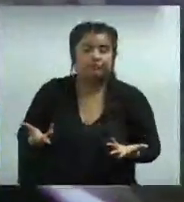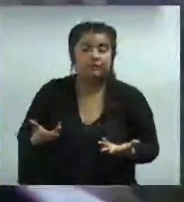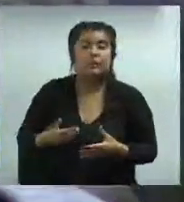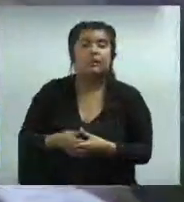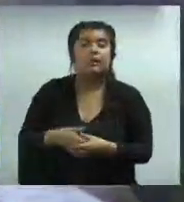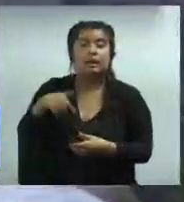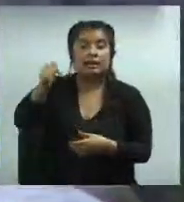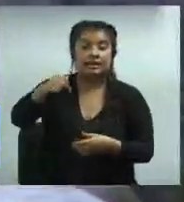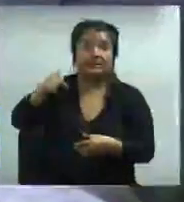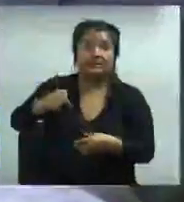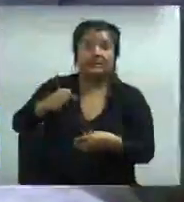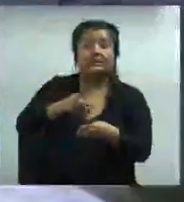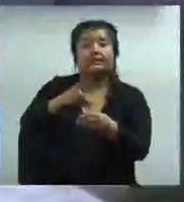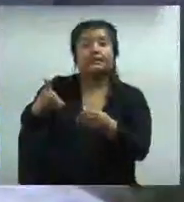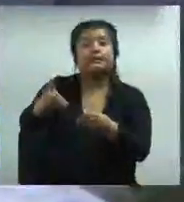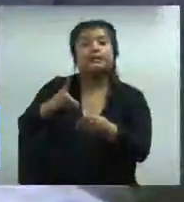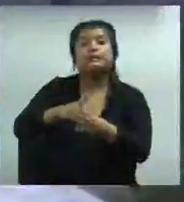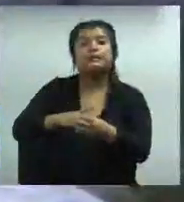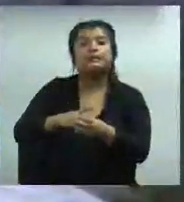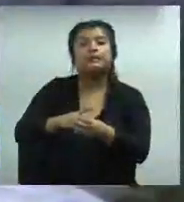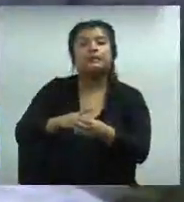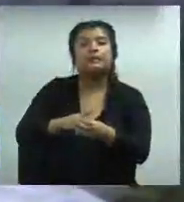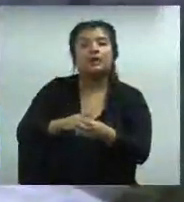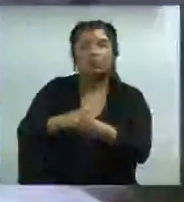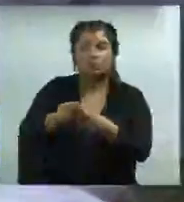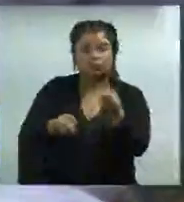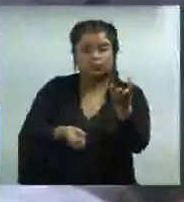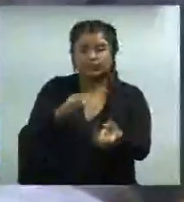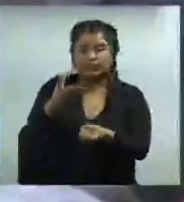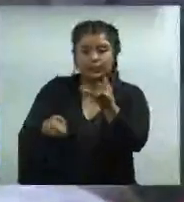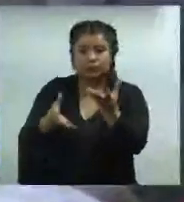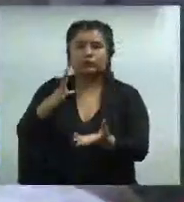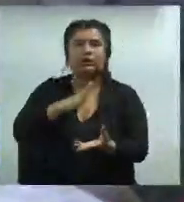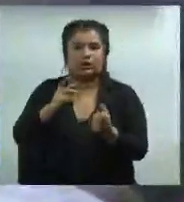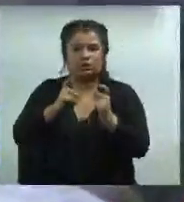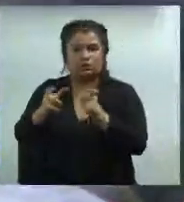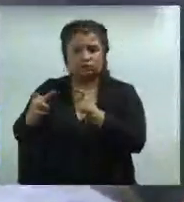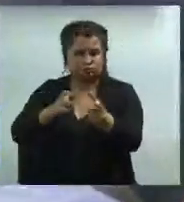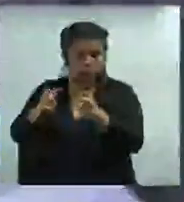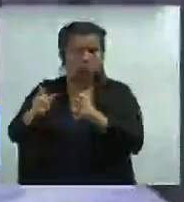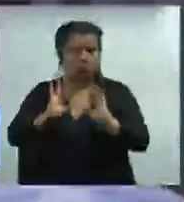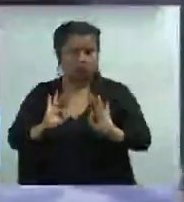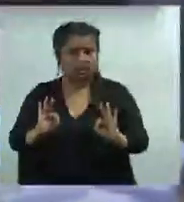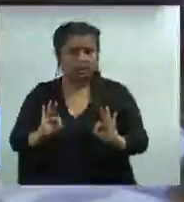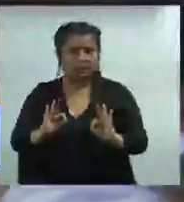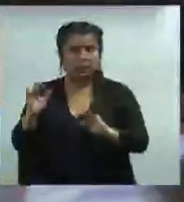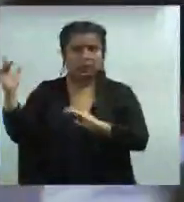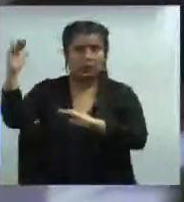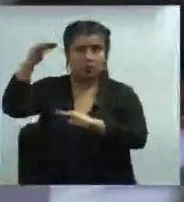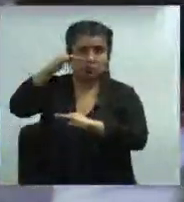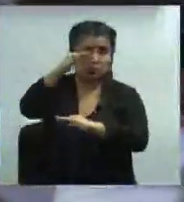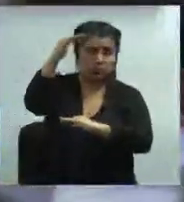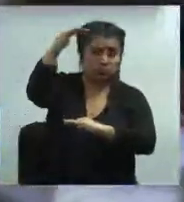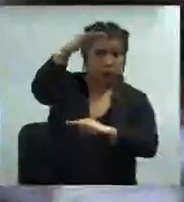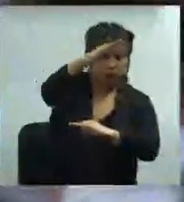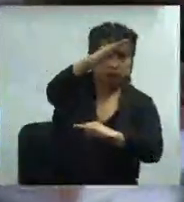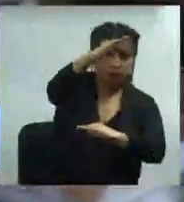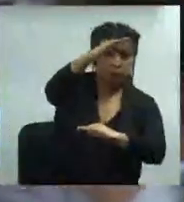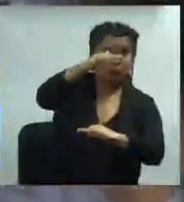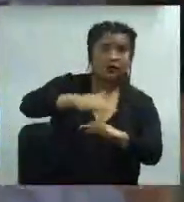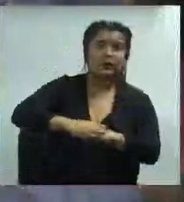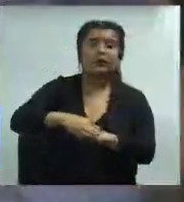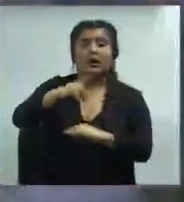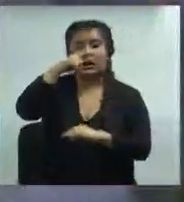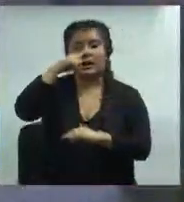En este momento en el departamento los incendios están controlados. Hay una aeronave trabajando, es un avión